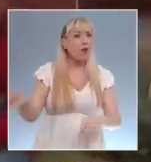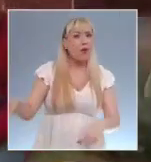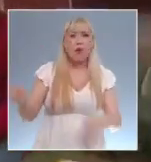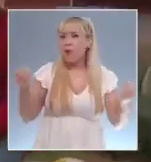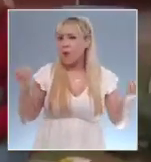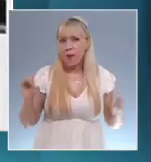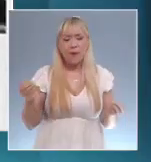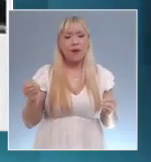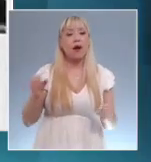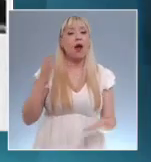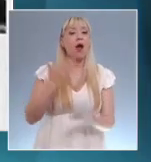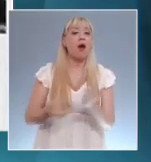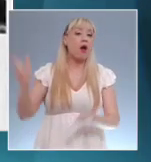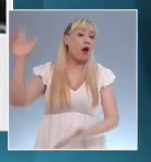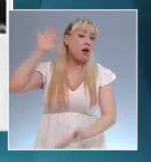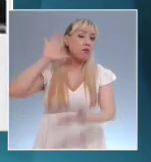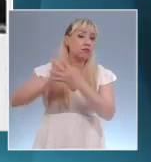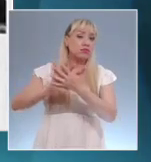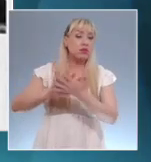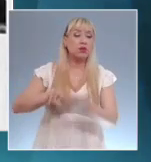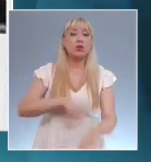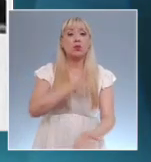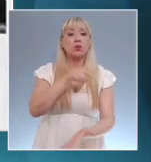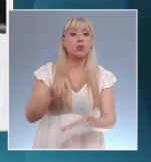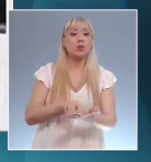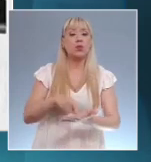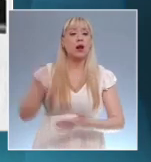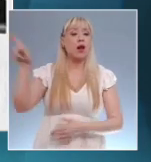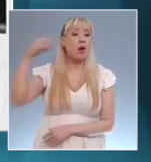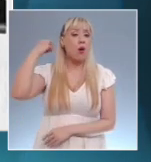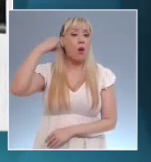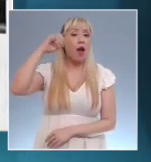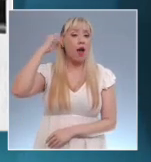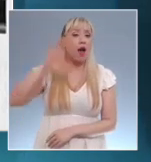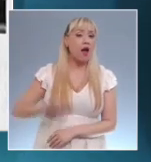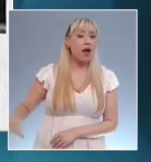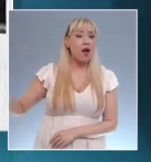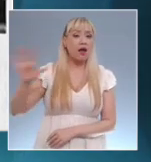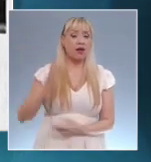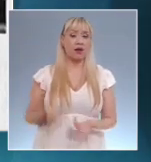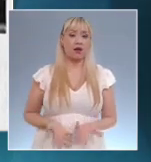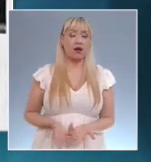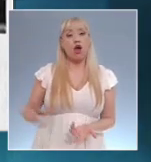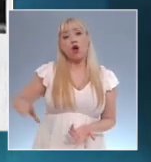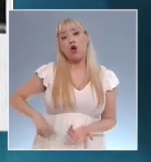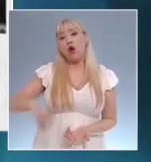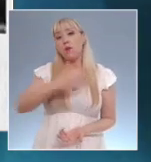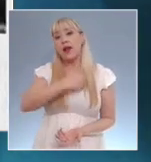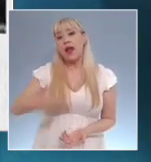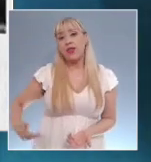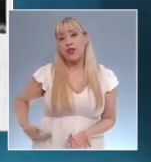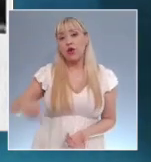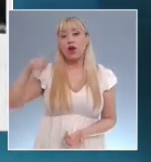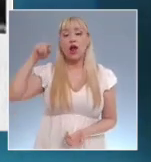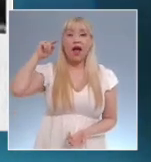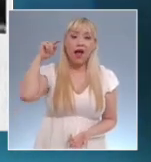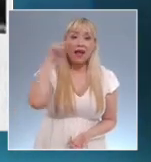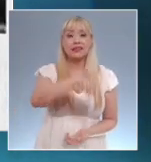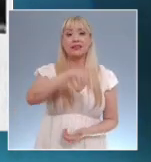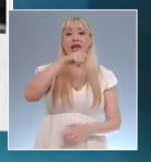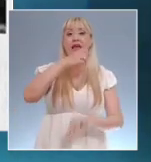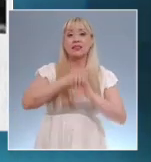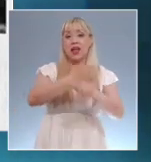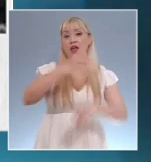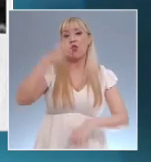Etla, Oaxaca. El gobernador del estado de Oaxaca, Salomón Jara, que cumplan